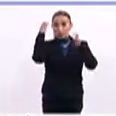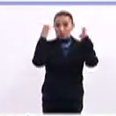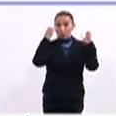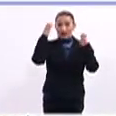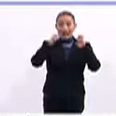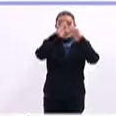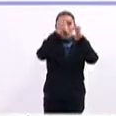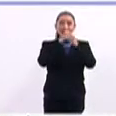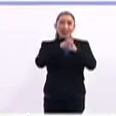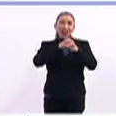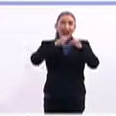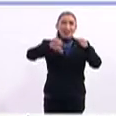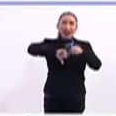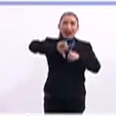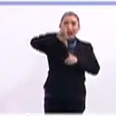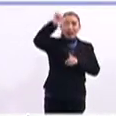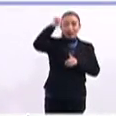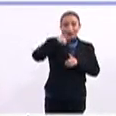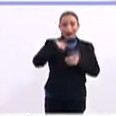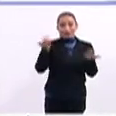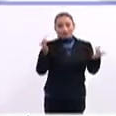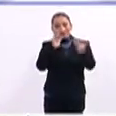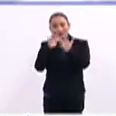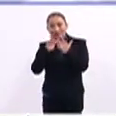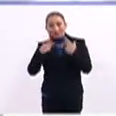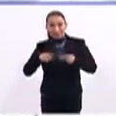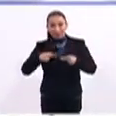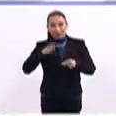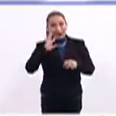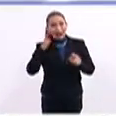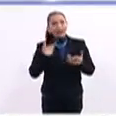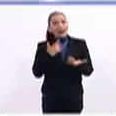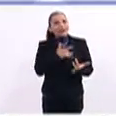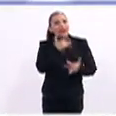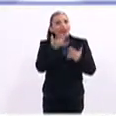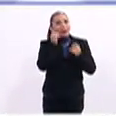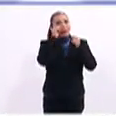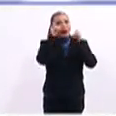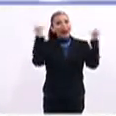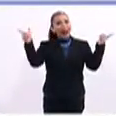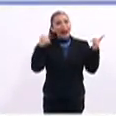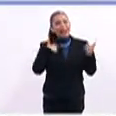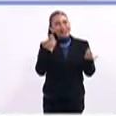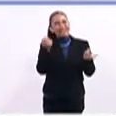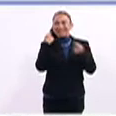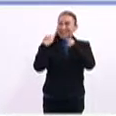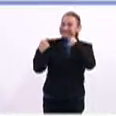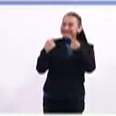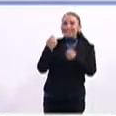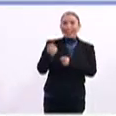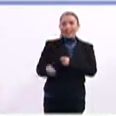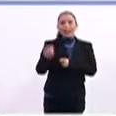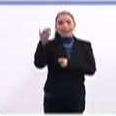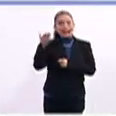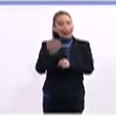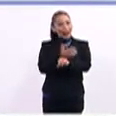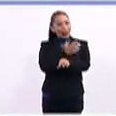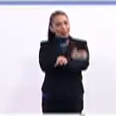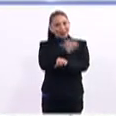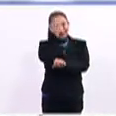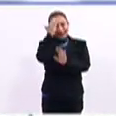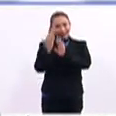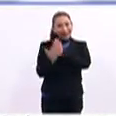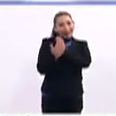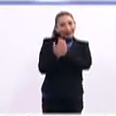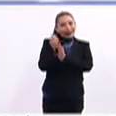de esculturas monumentales que interactúan con el espectador, causando admiración y controversia. Acompáñenme